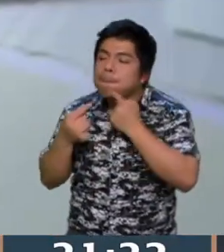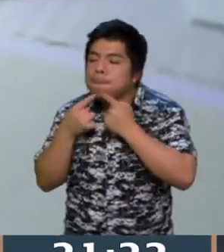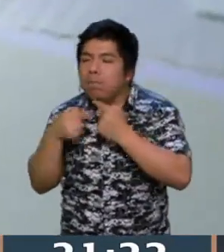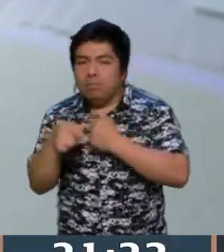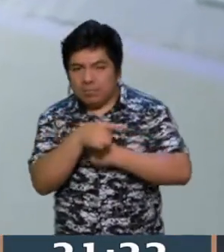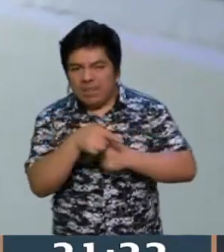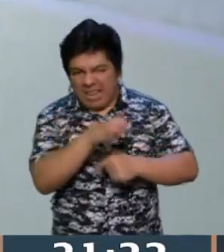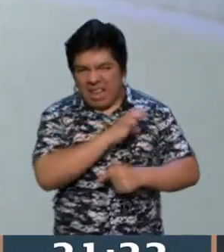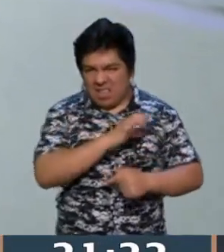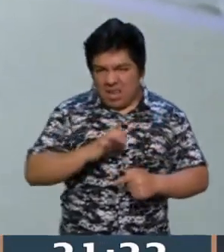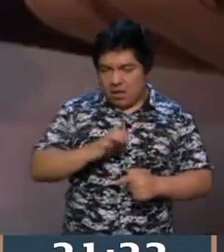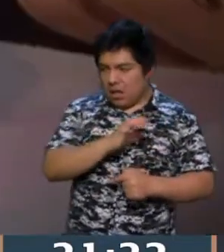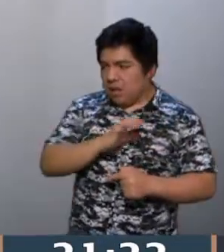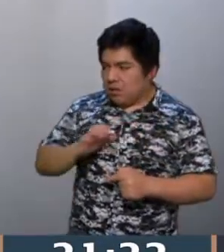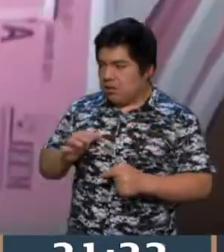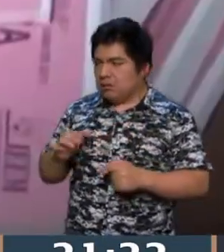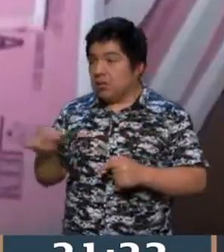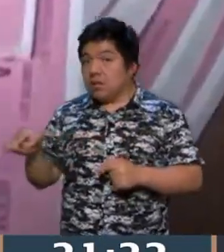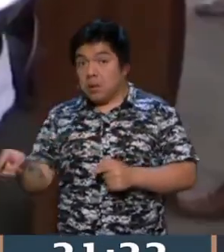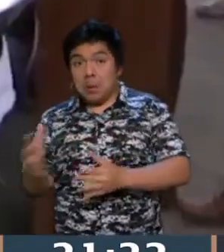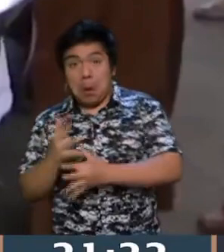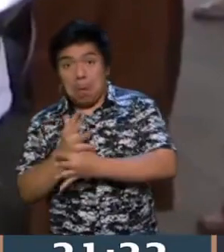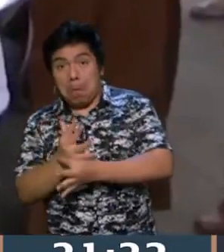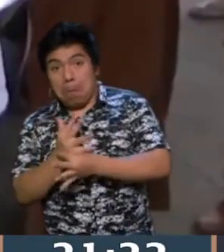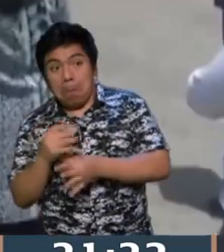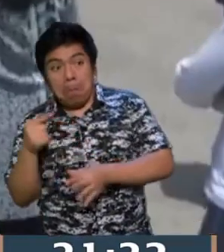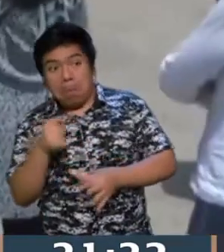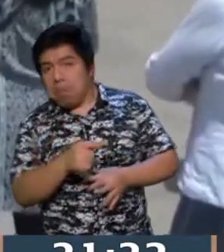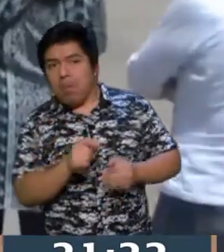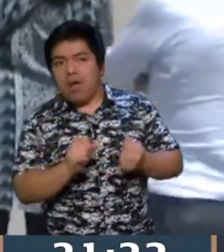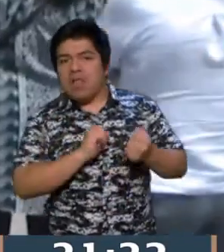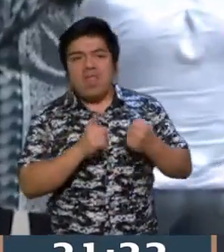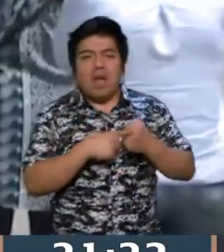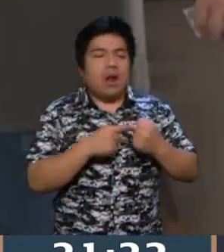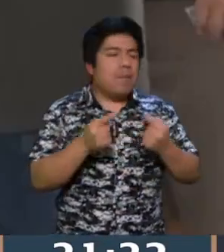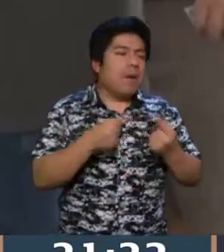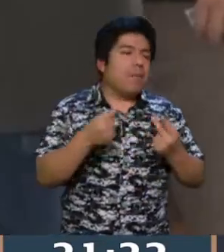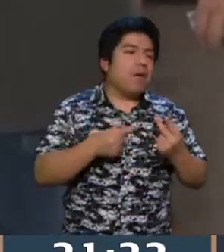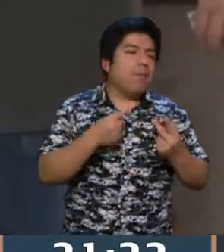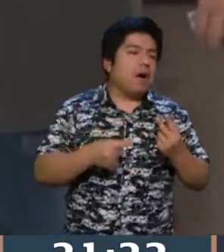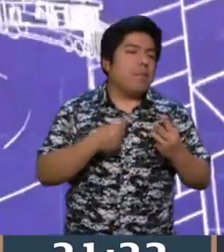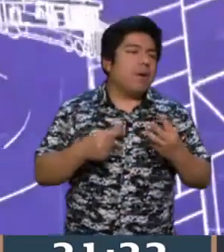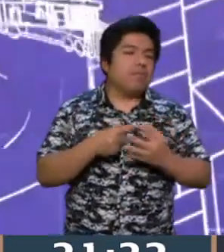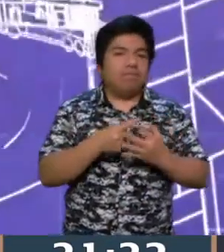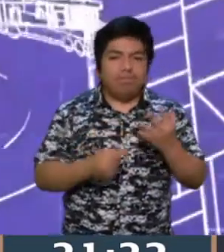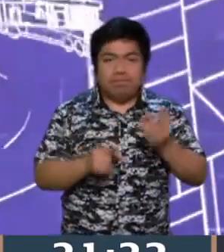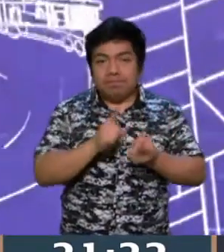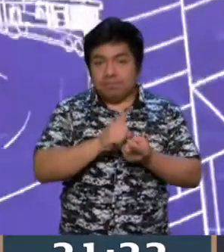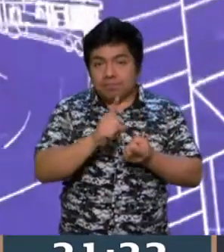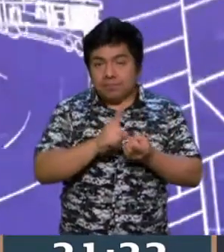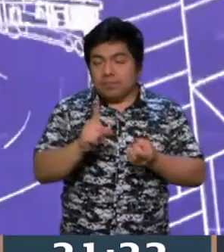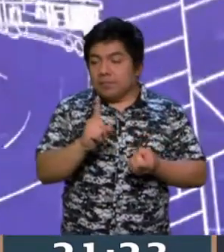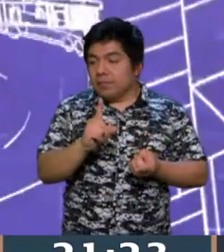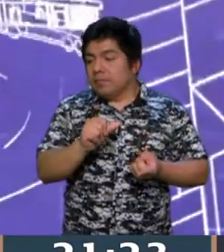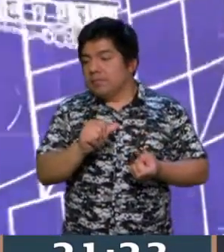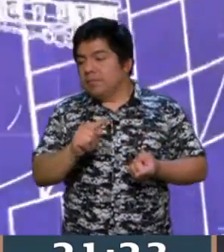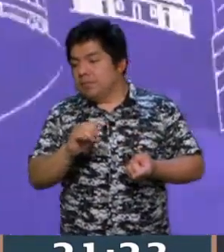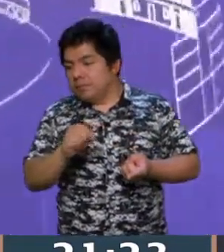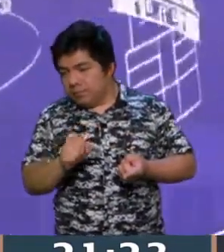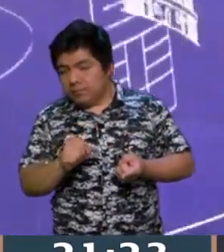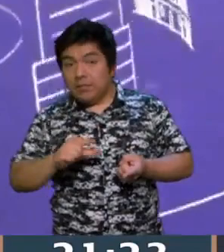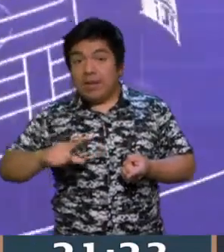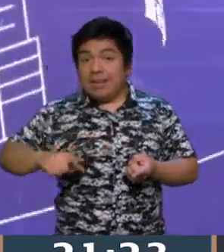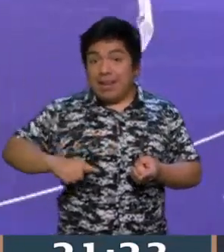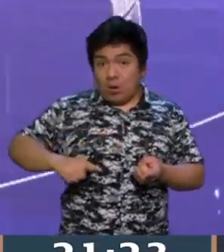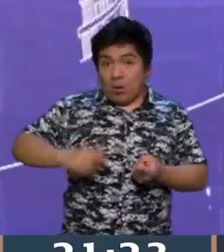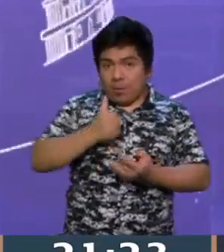entre candidatos, alguien hace referencia a una serie de datos relacionados con el